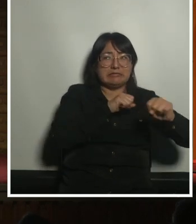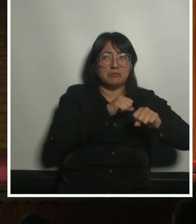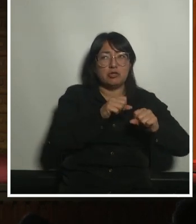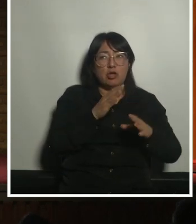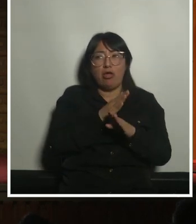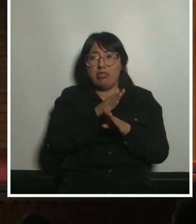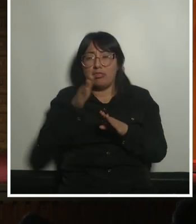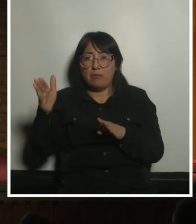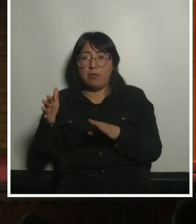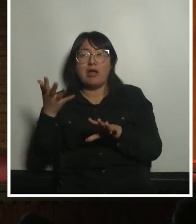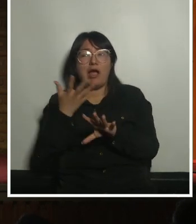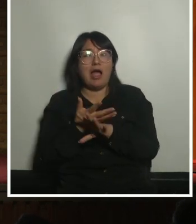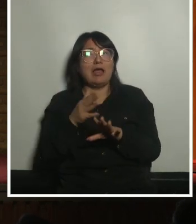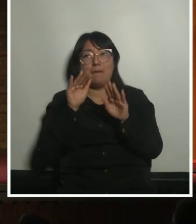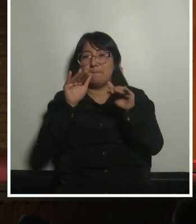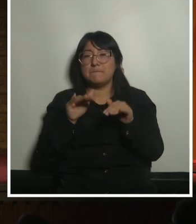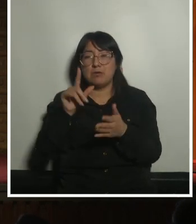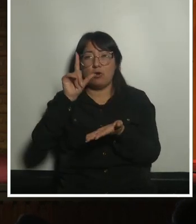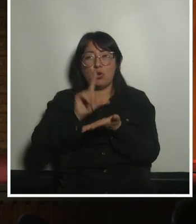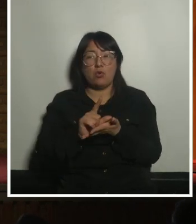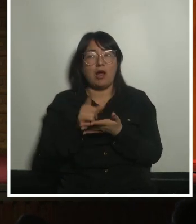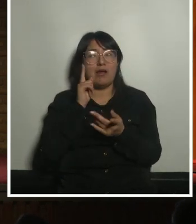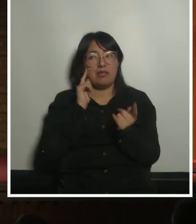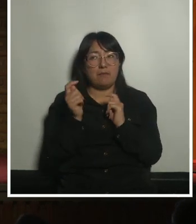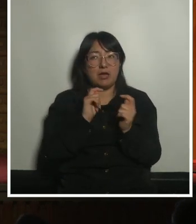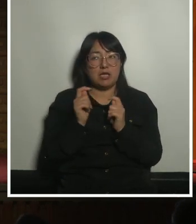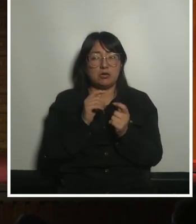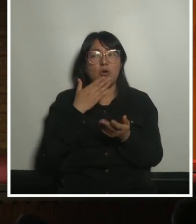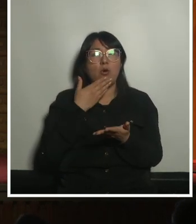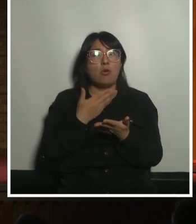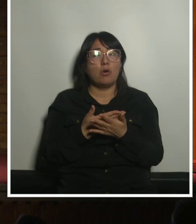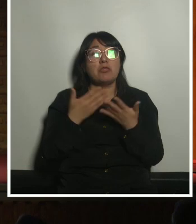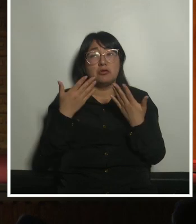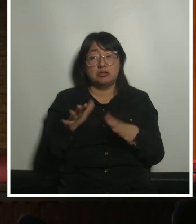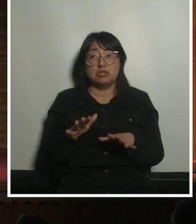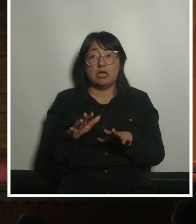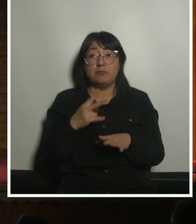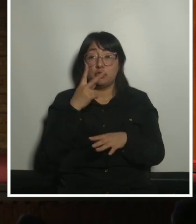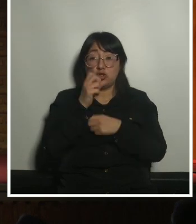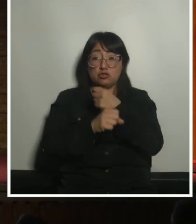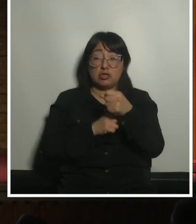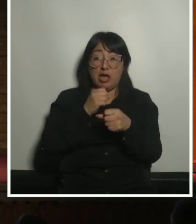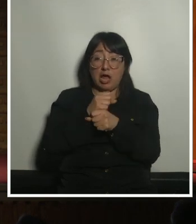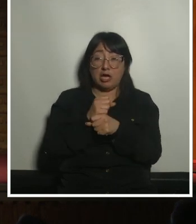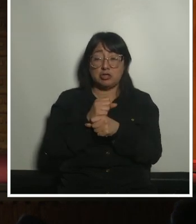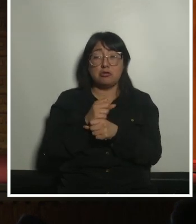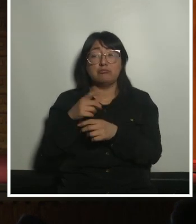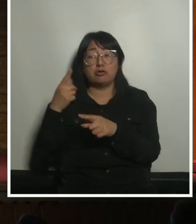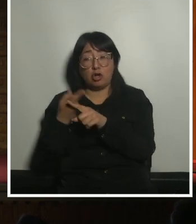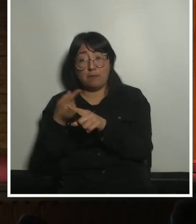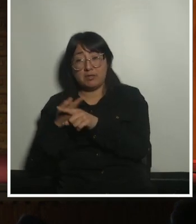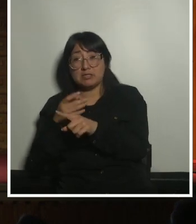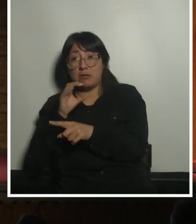mismas áreas de riesgo. Cuando discutimos esto a 2 años del tsunami en Concepción,